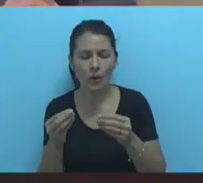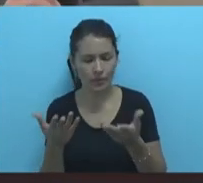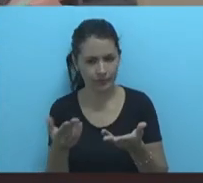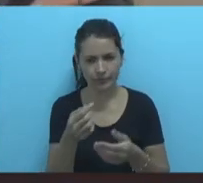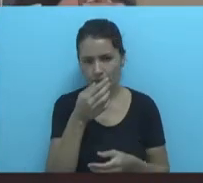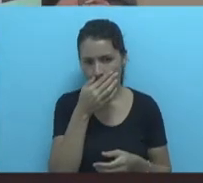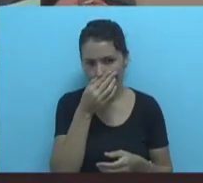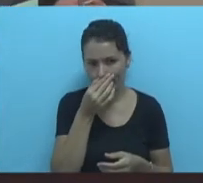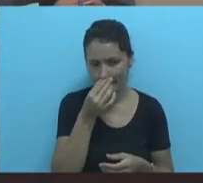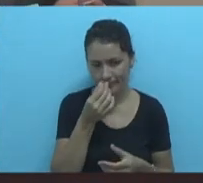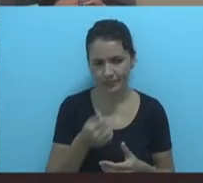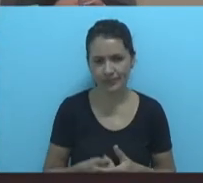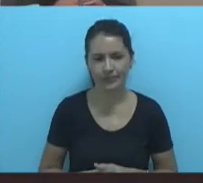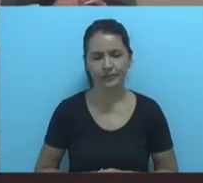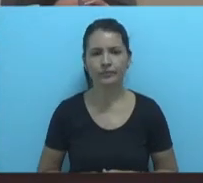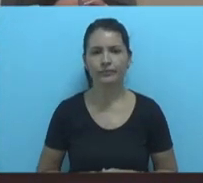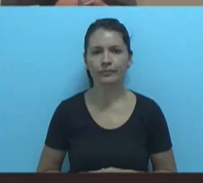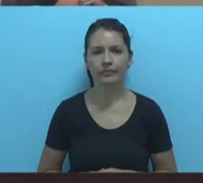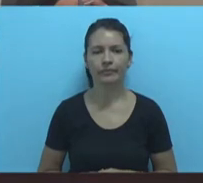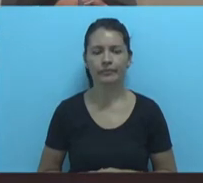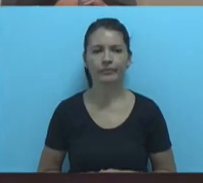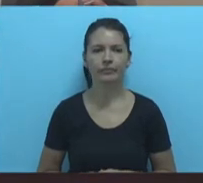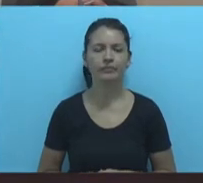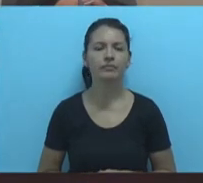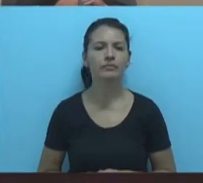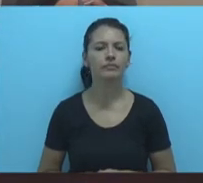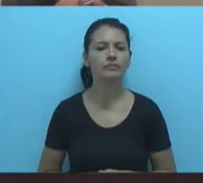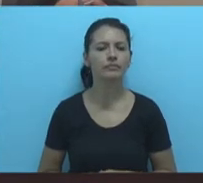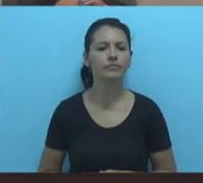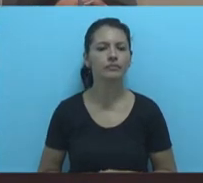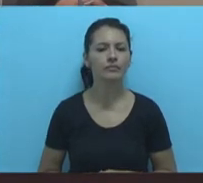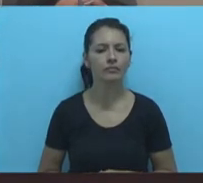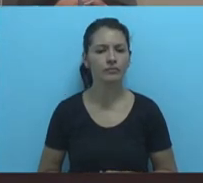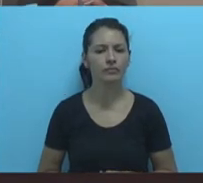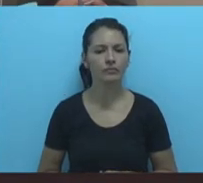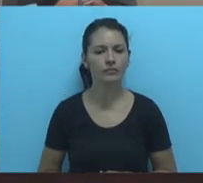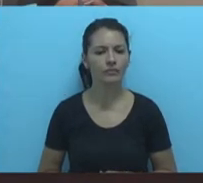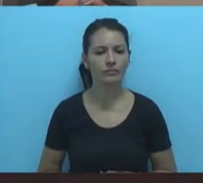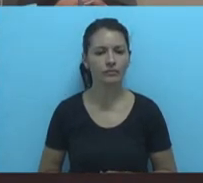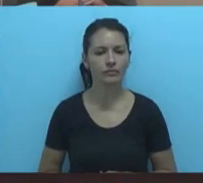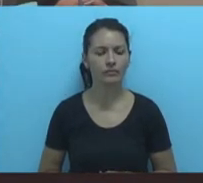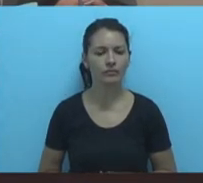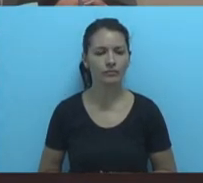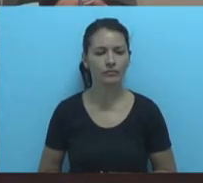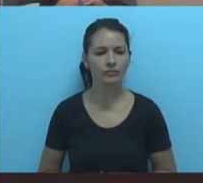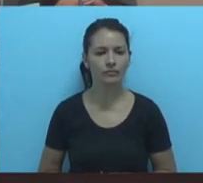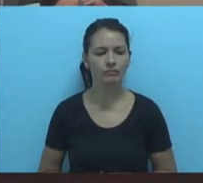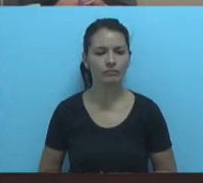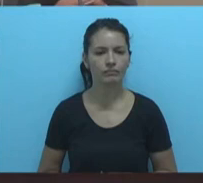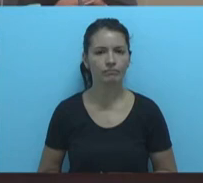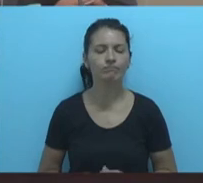Diputado Juleriac, tiene la palabra. Más allá de los detalles que el pedido sobre